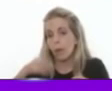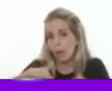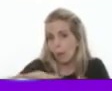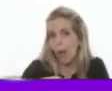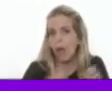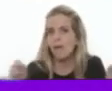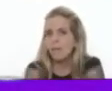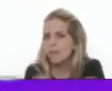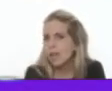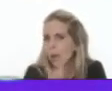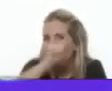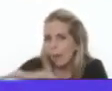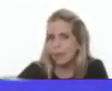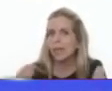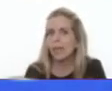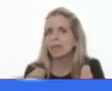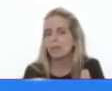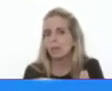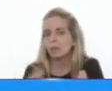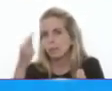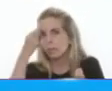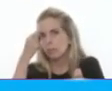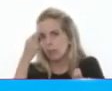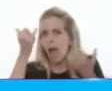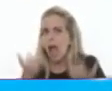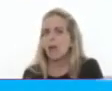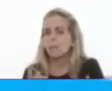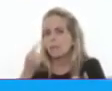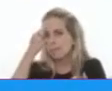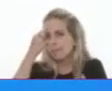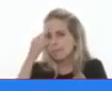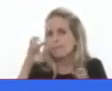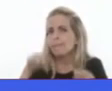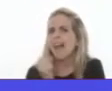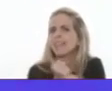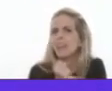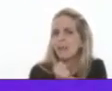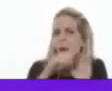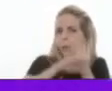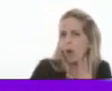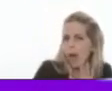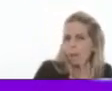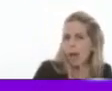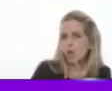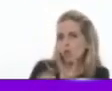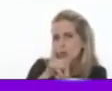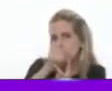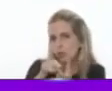el invierno, tenemos un plan que incluye dos dimensiones, vacunación y